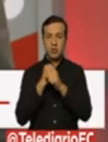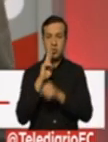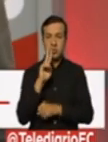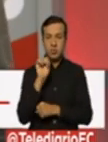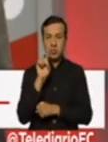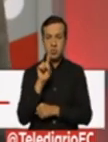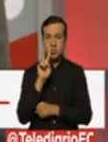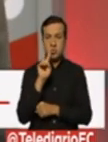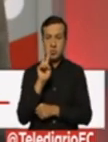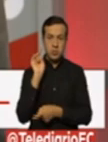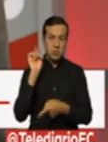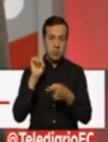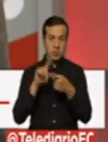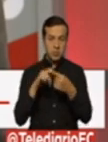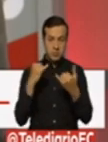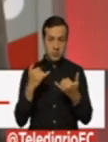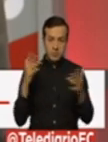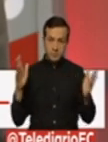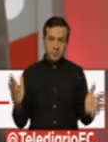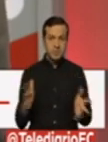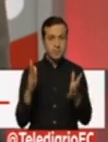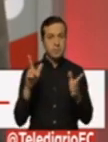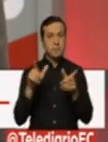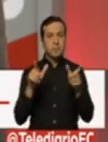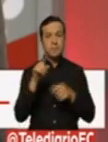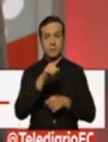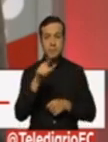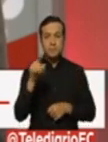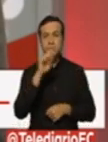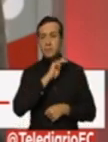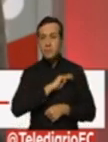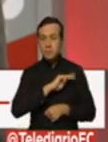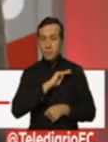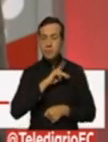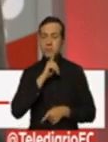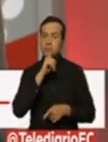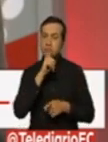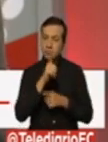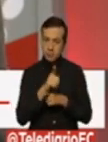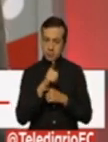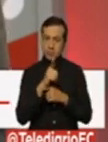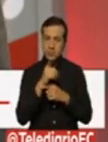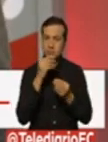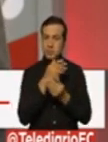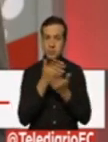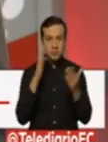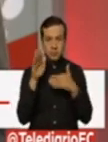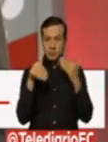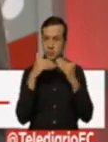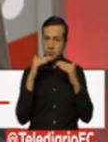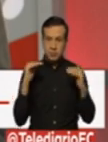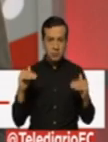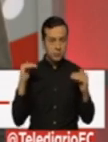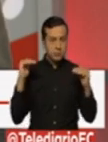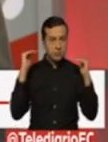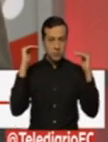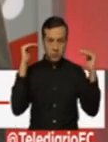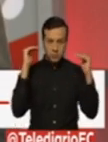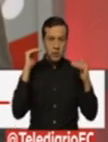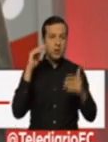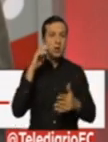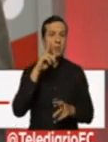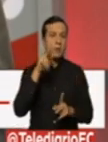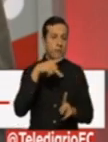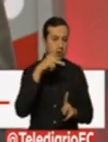ha venido fomentando la participación de los gobiernos autónomos descentralizados en todos sus niveles es decir a nivel